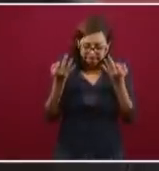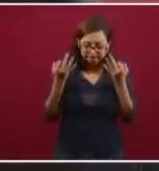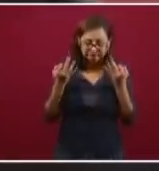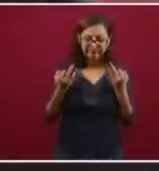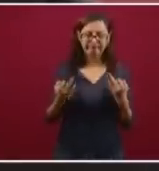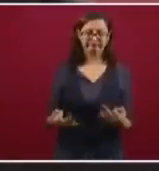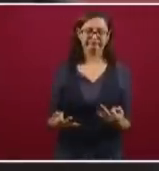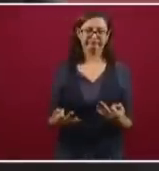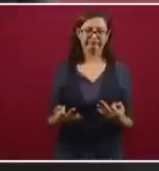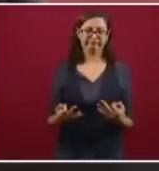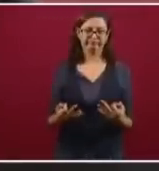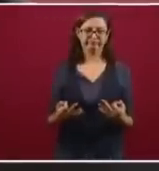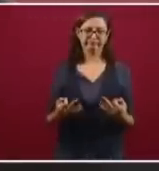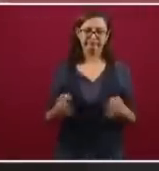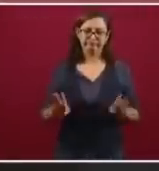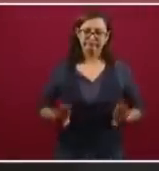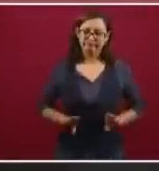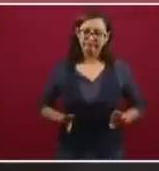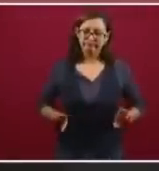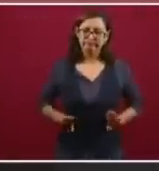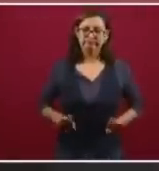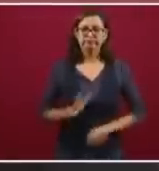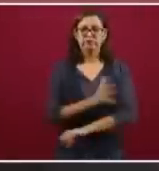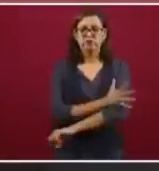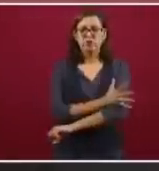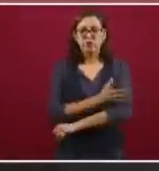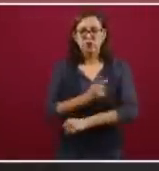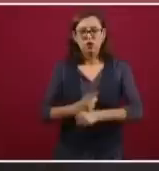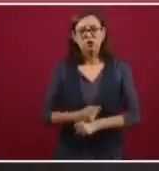rectitud, con honestidad,